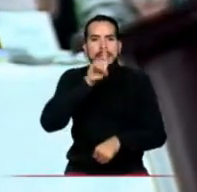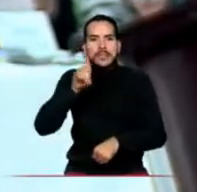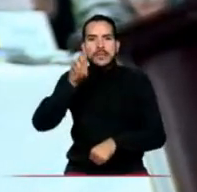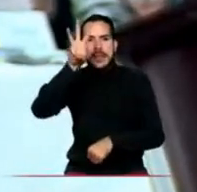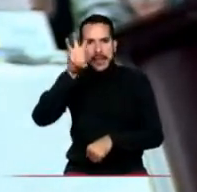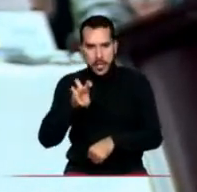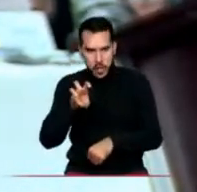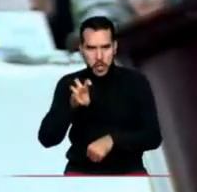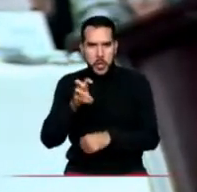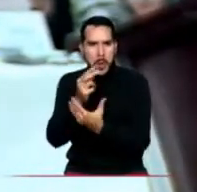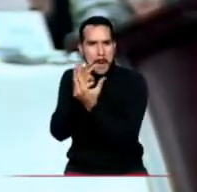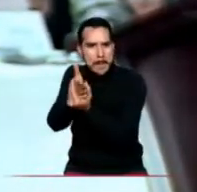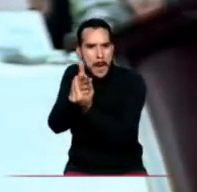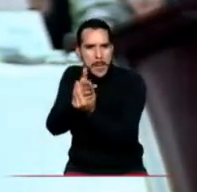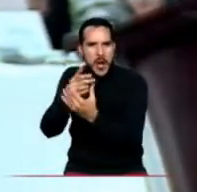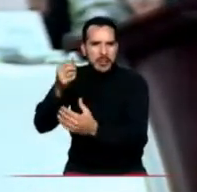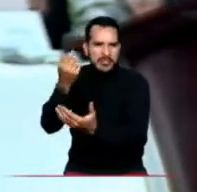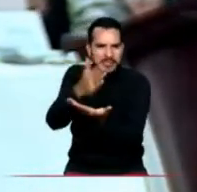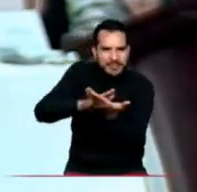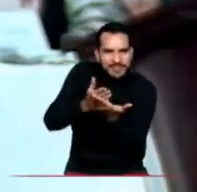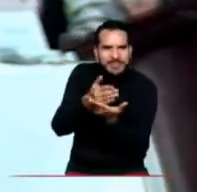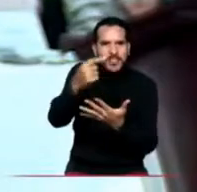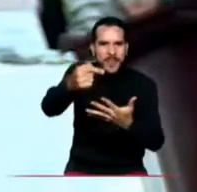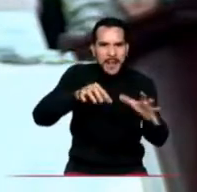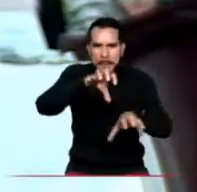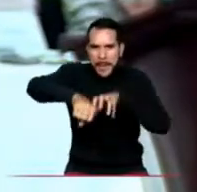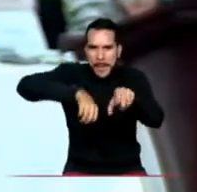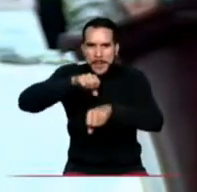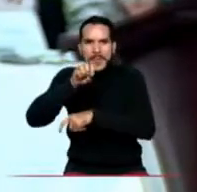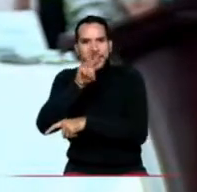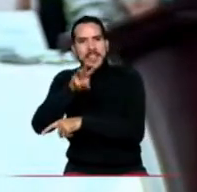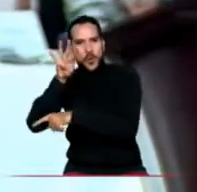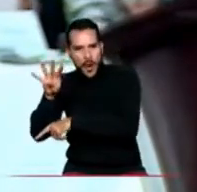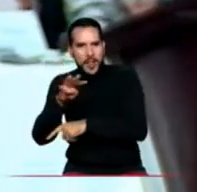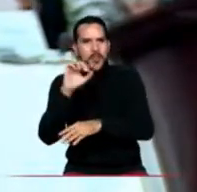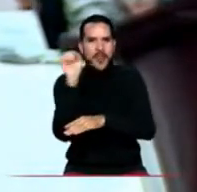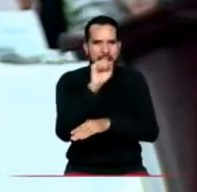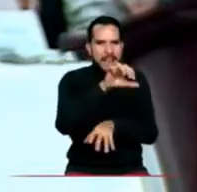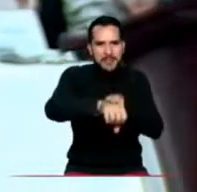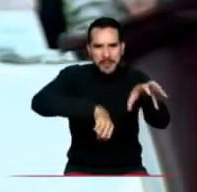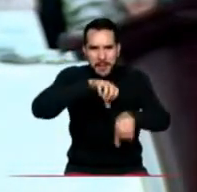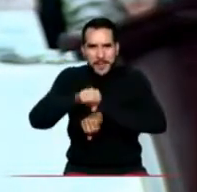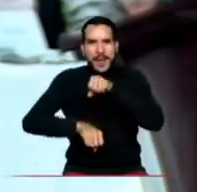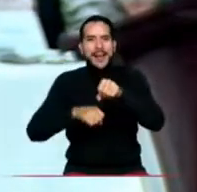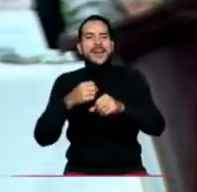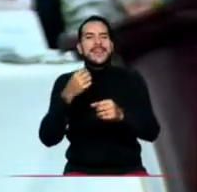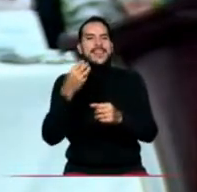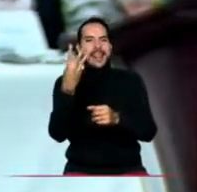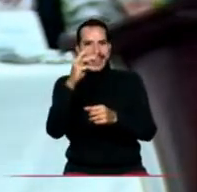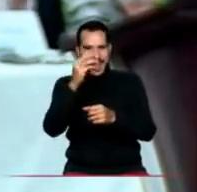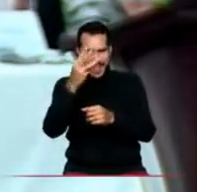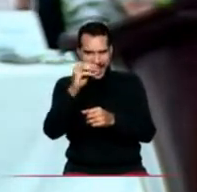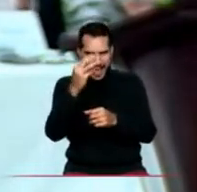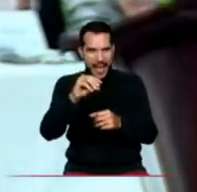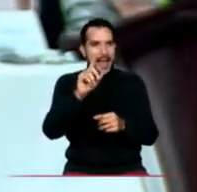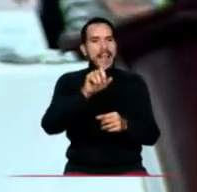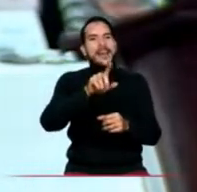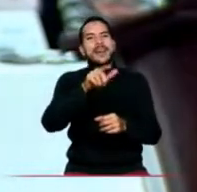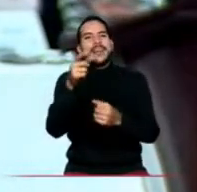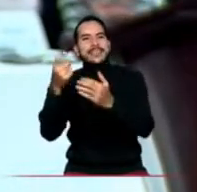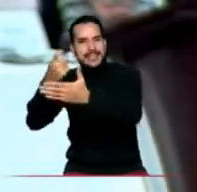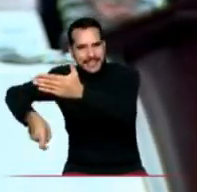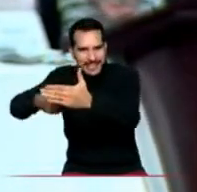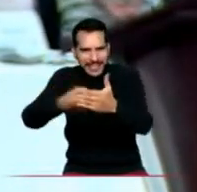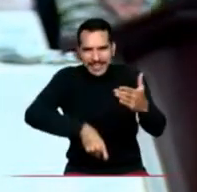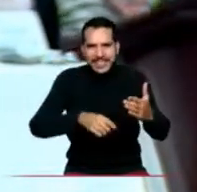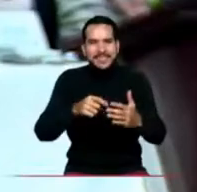fuego incautadas, 32 vehículos recuperados, 2.115 comparendos por comportamientos contrarios a convivencia y